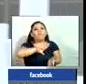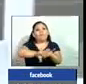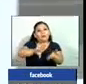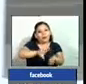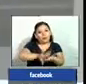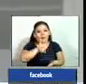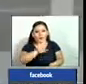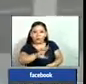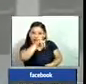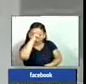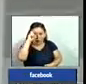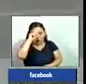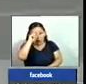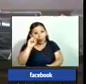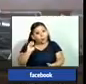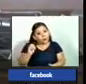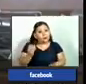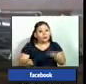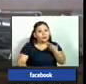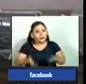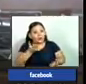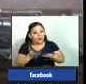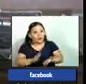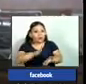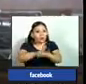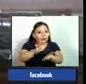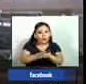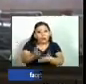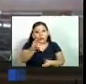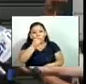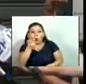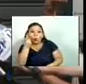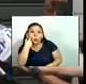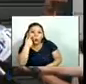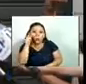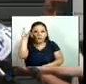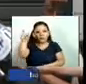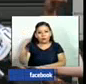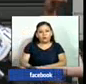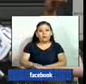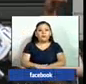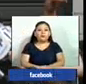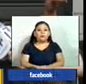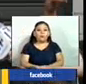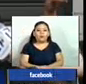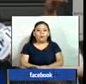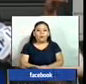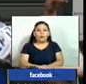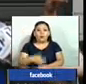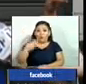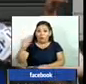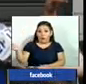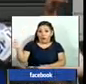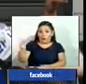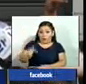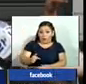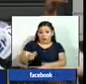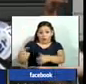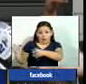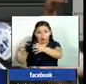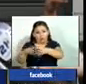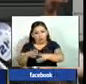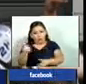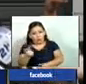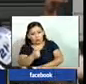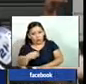honorarios y posiblemente los gastos de alimentación y alojamiento el hecho de que llegue a nuestro territorio un personal de salud